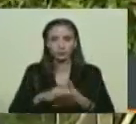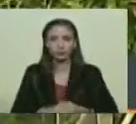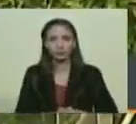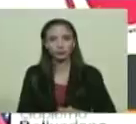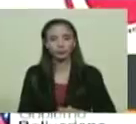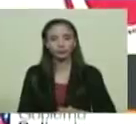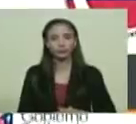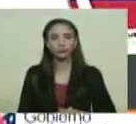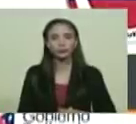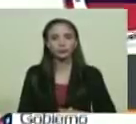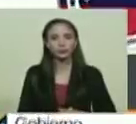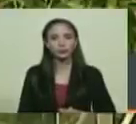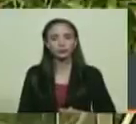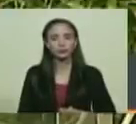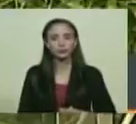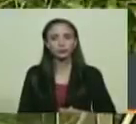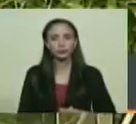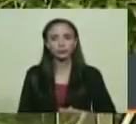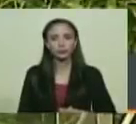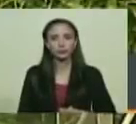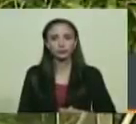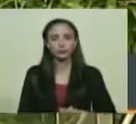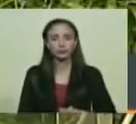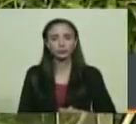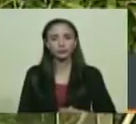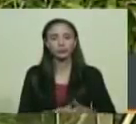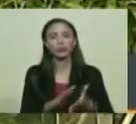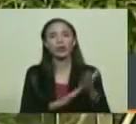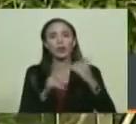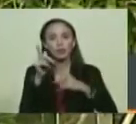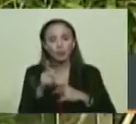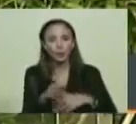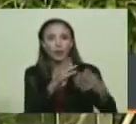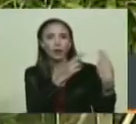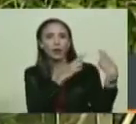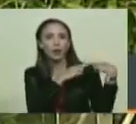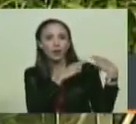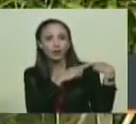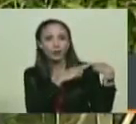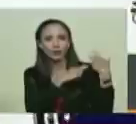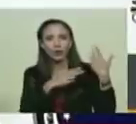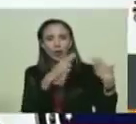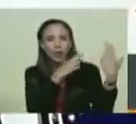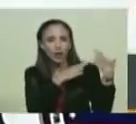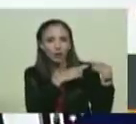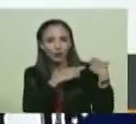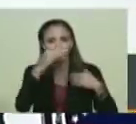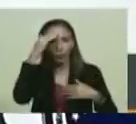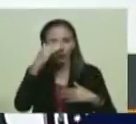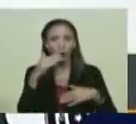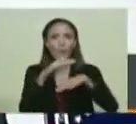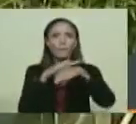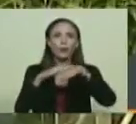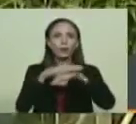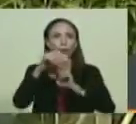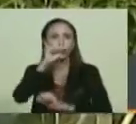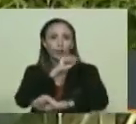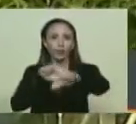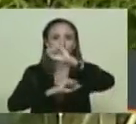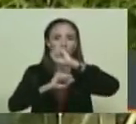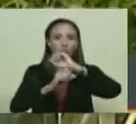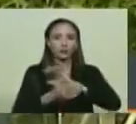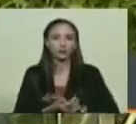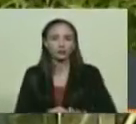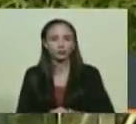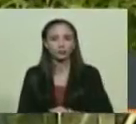Bolivariana de Venezuela. General en jefe Vladimir Padrino López, ministro del Poder Popular para la Defensa, vicepresidente